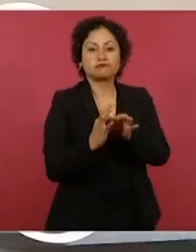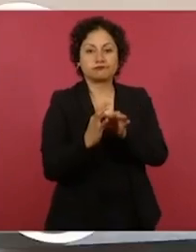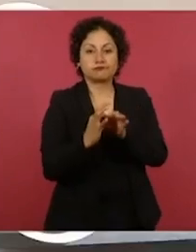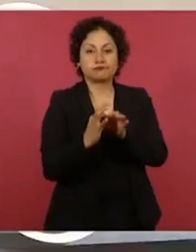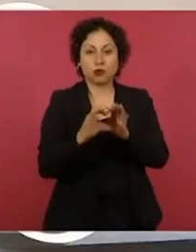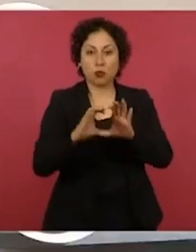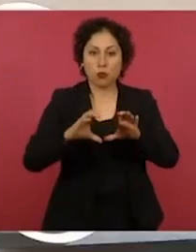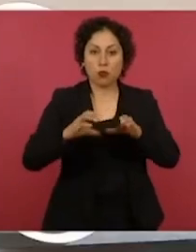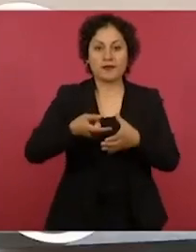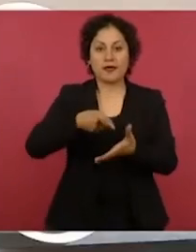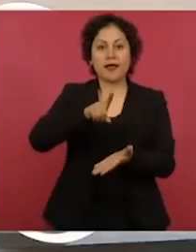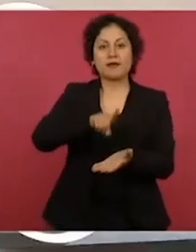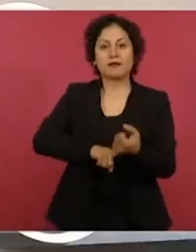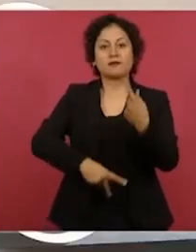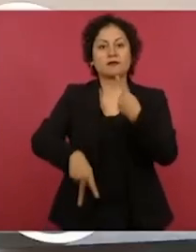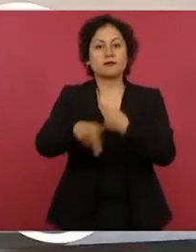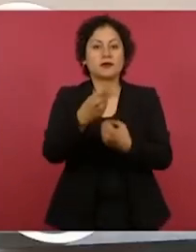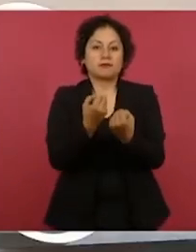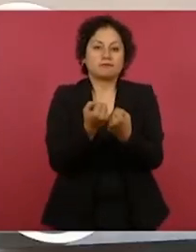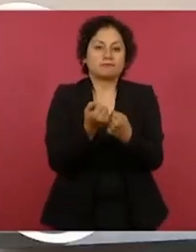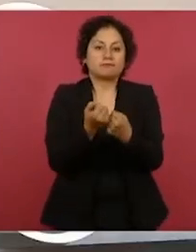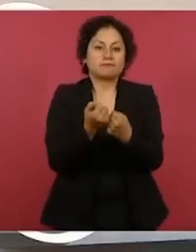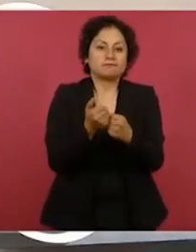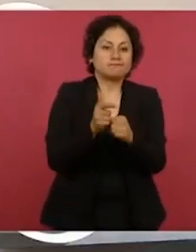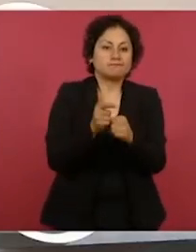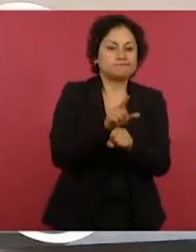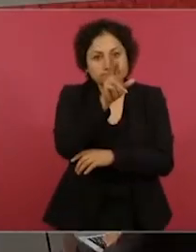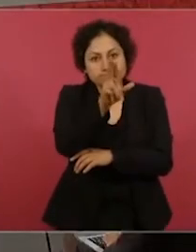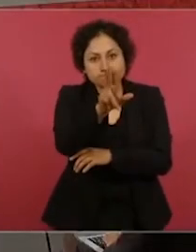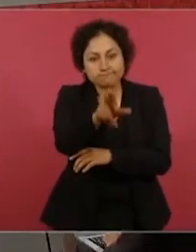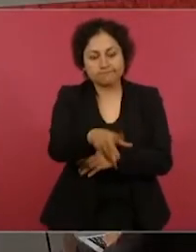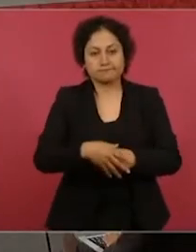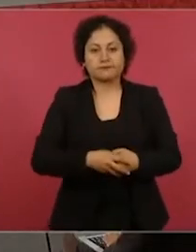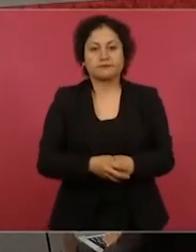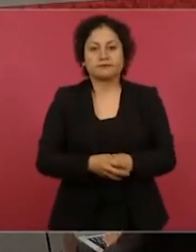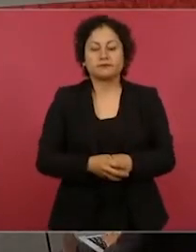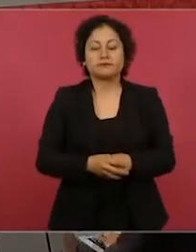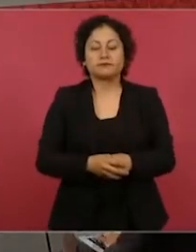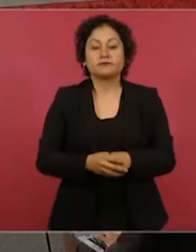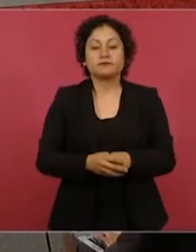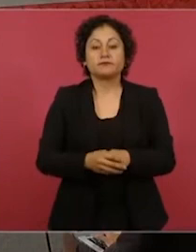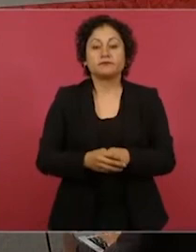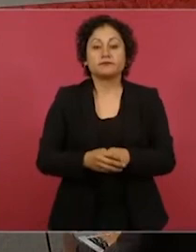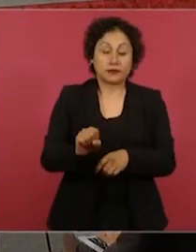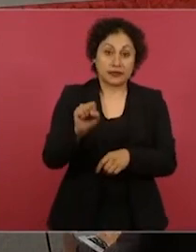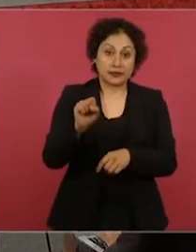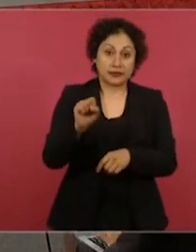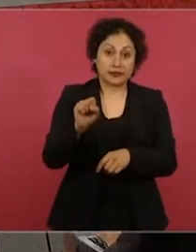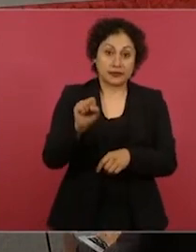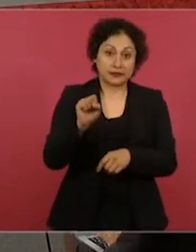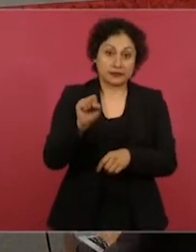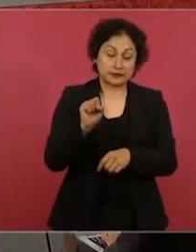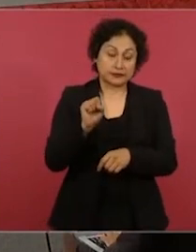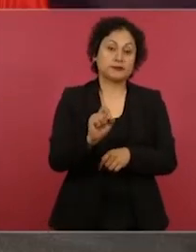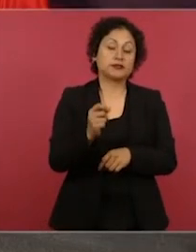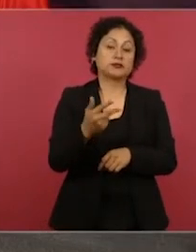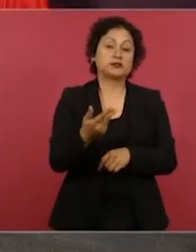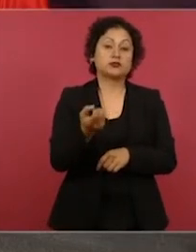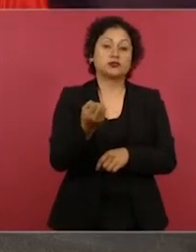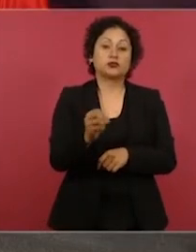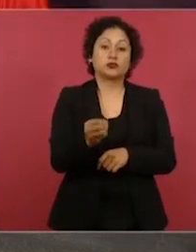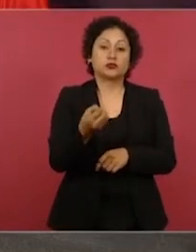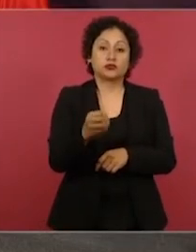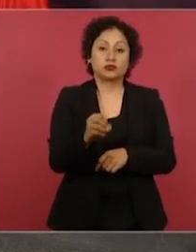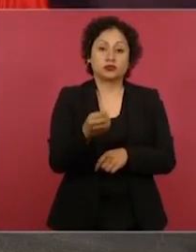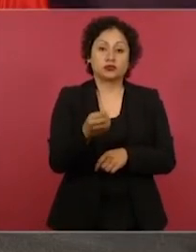el tejido social. El sábado 28 de octubre se realizó,